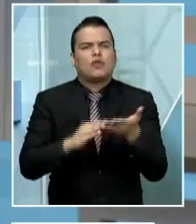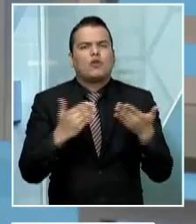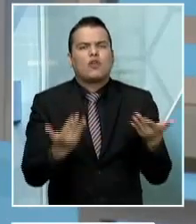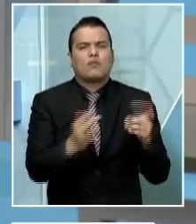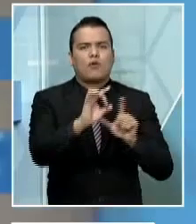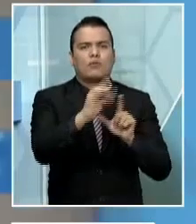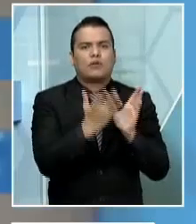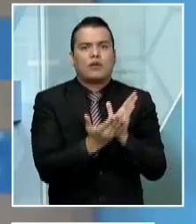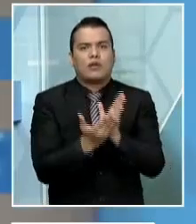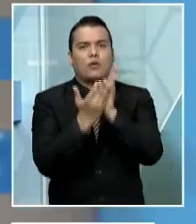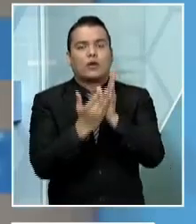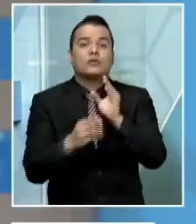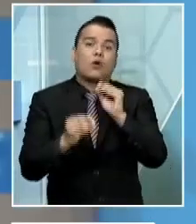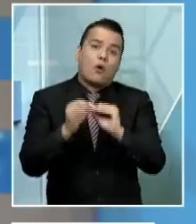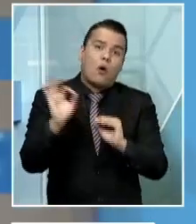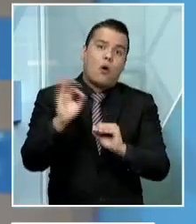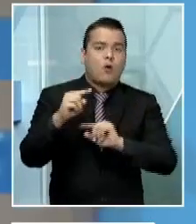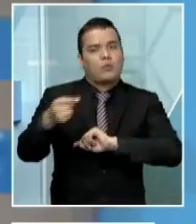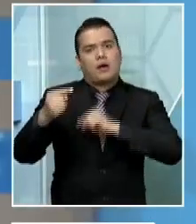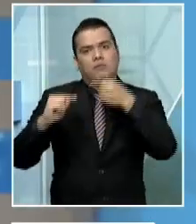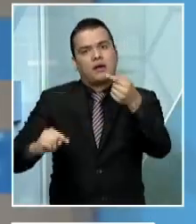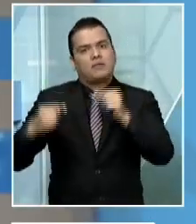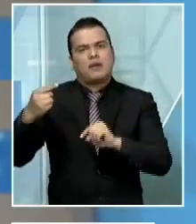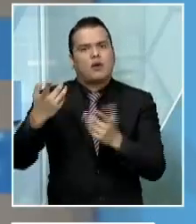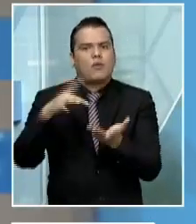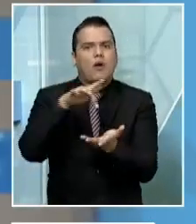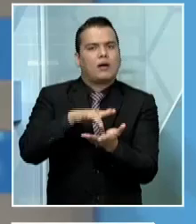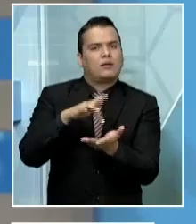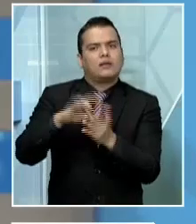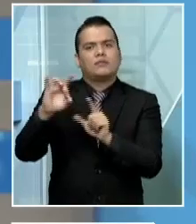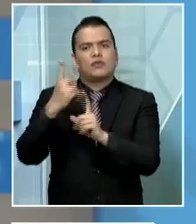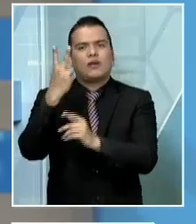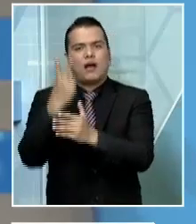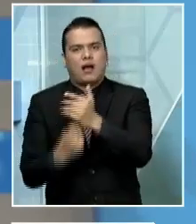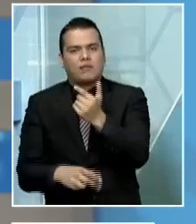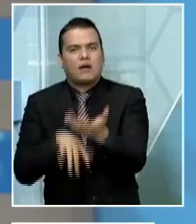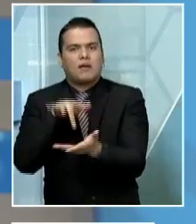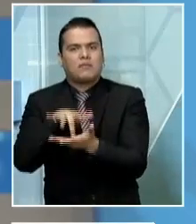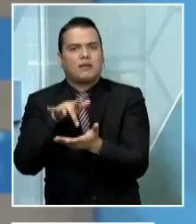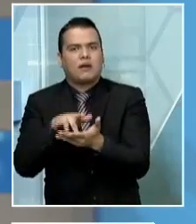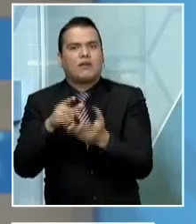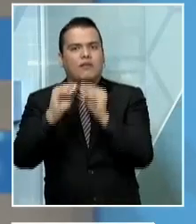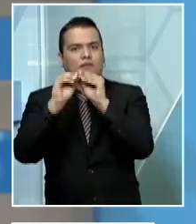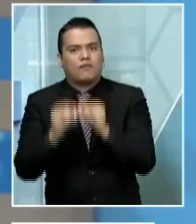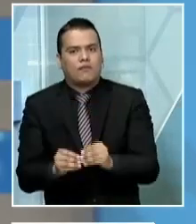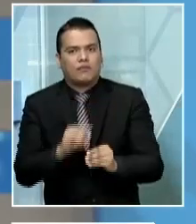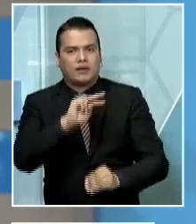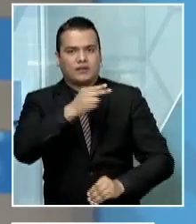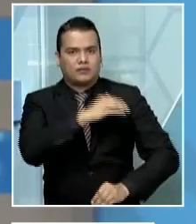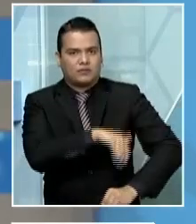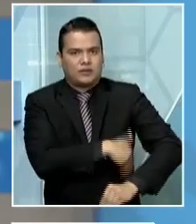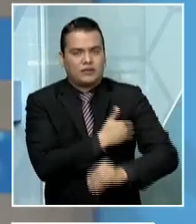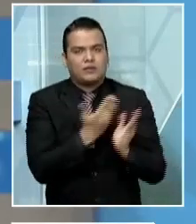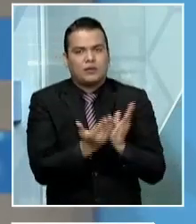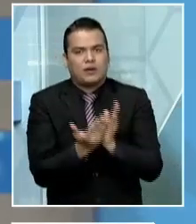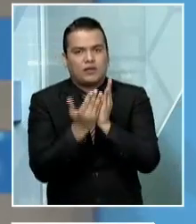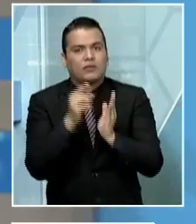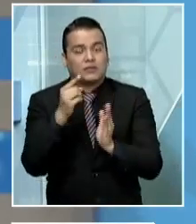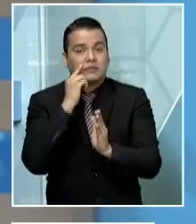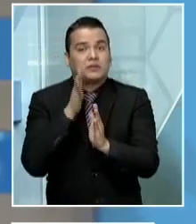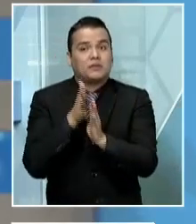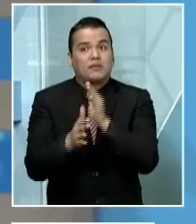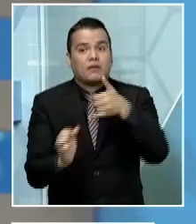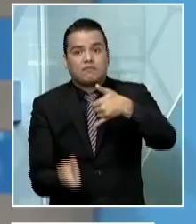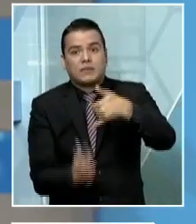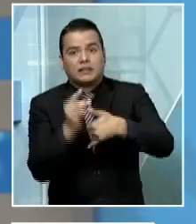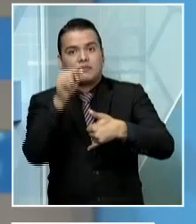de alternancia. El viceministro de Educación Superior, Luis Fernando Pérez, habló con 90 Minutos sobre todo el trabajo que se ha desarrollado durante las